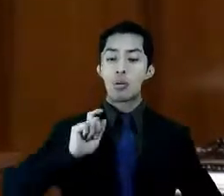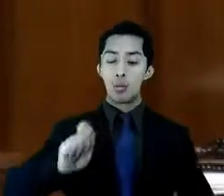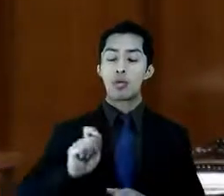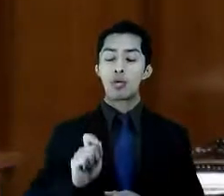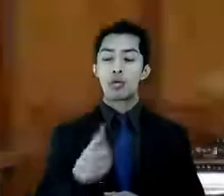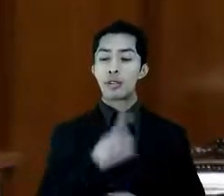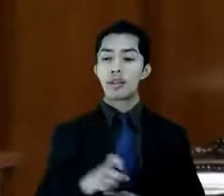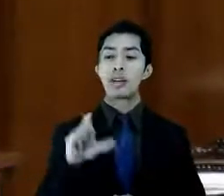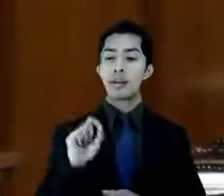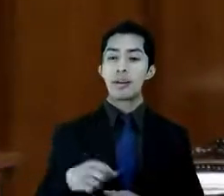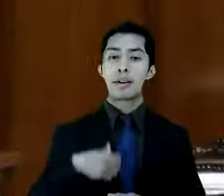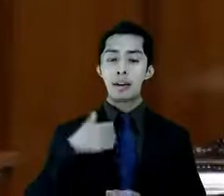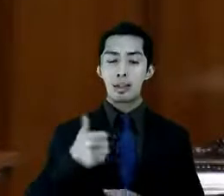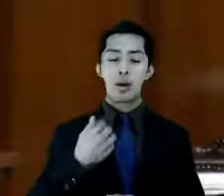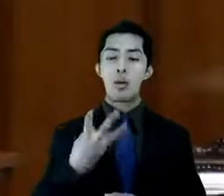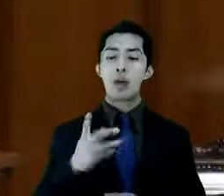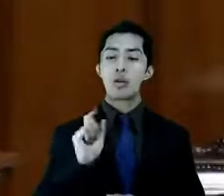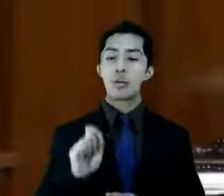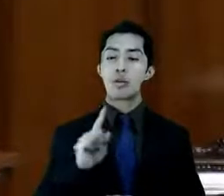4.126,